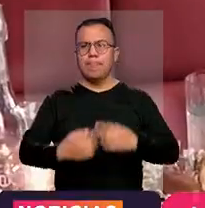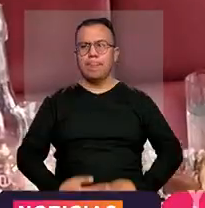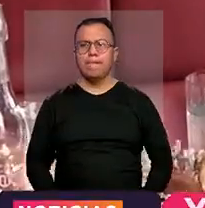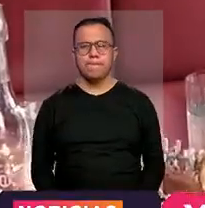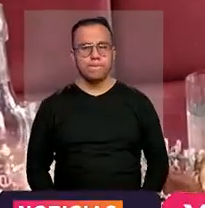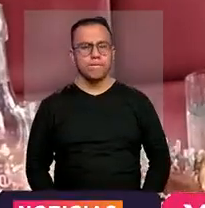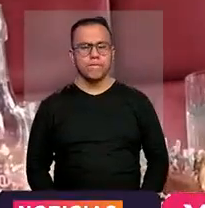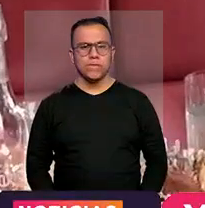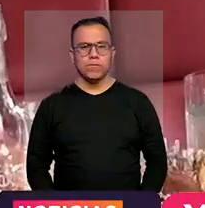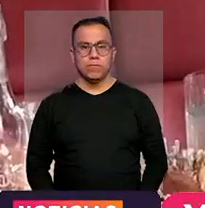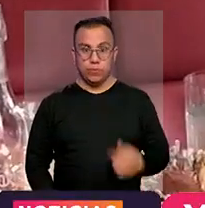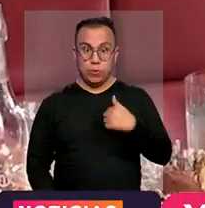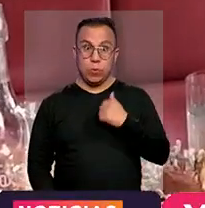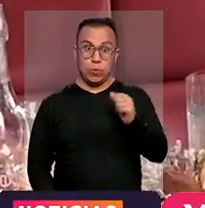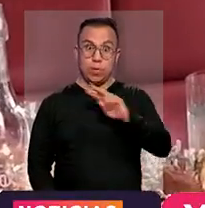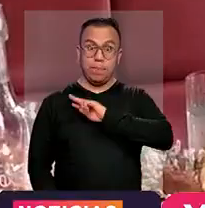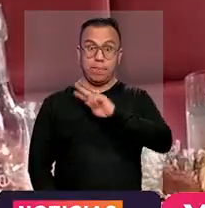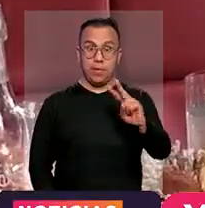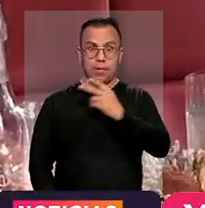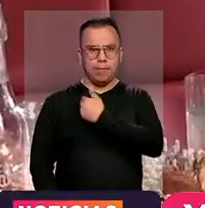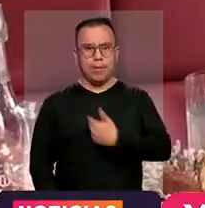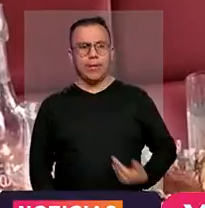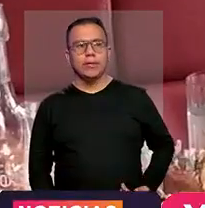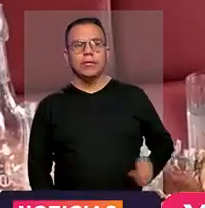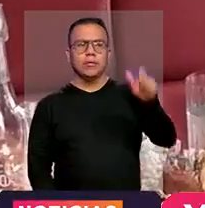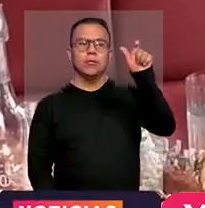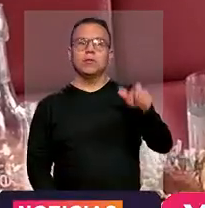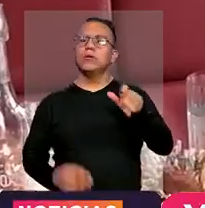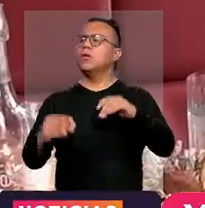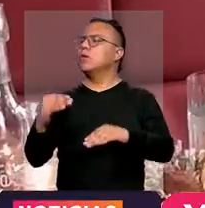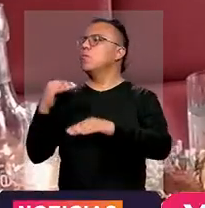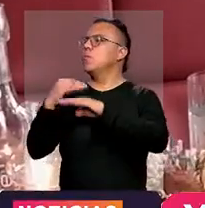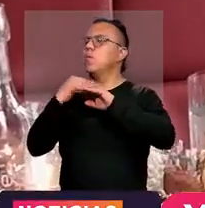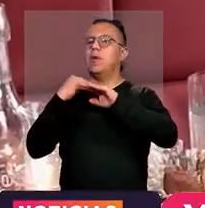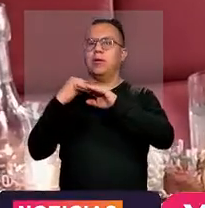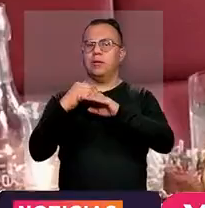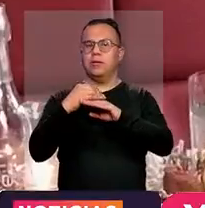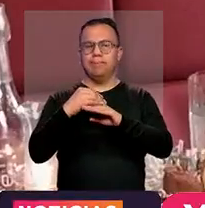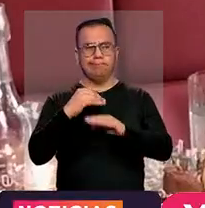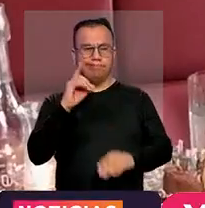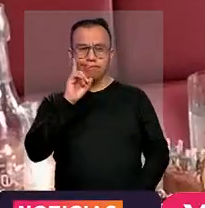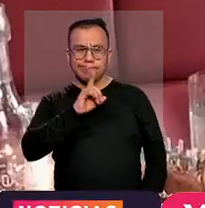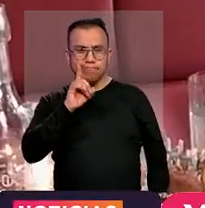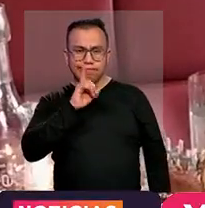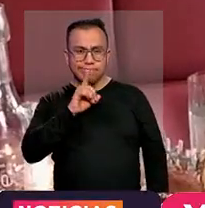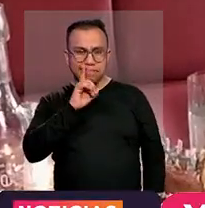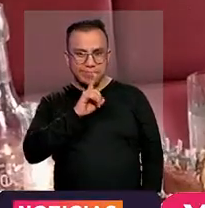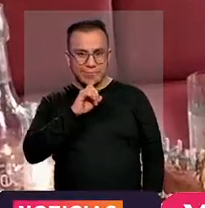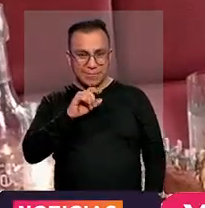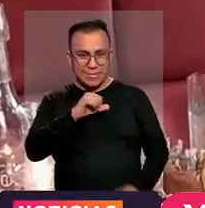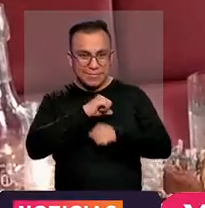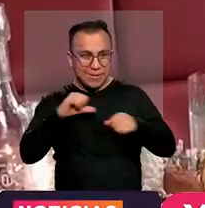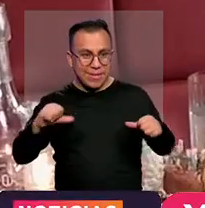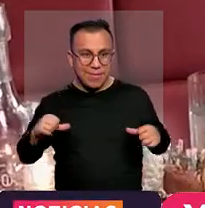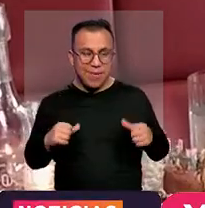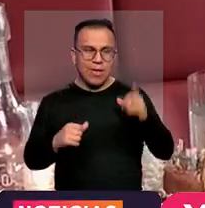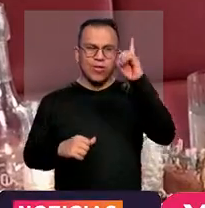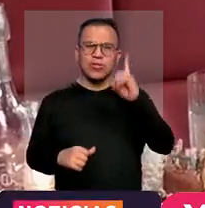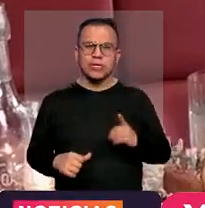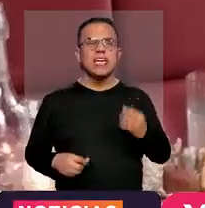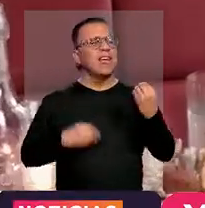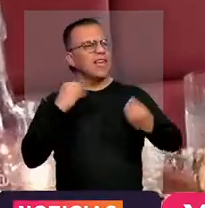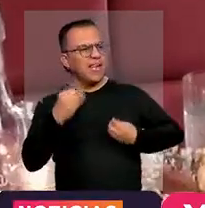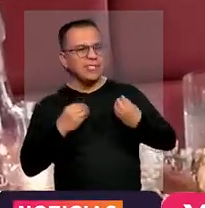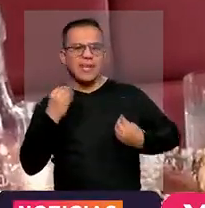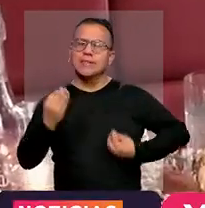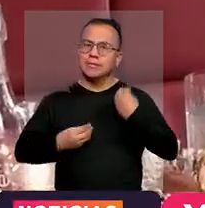que una que puede ser vicepresidenta dijo que se igualarían los salarios. Es mentira, el fútbol es privado. Ellos deciden qué se hace y